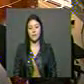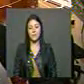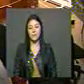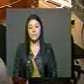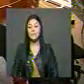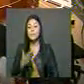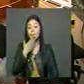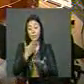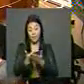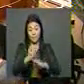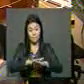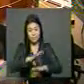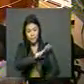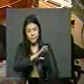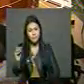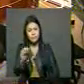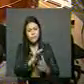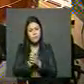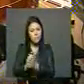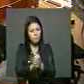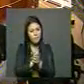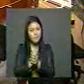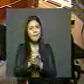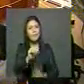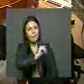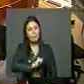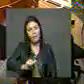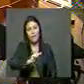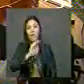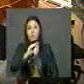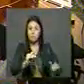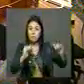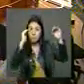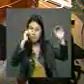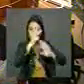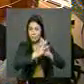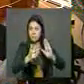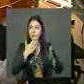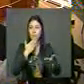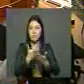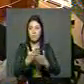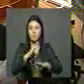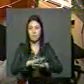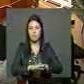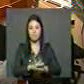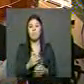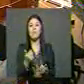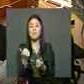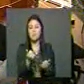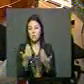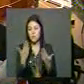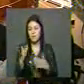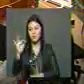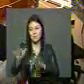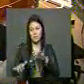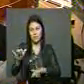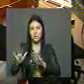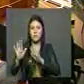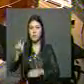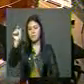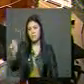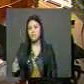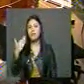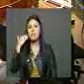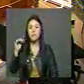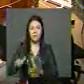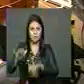Buenas tardes. Saludo a las señoras magistradas, a los señores magistrados, a la señora secretaria general y